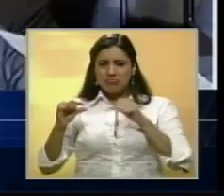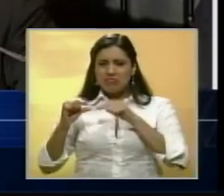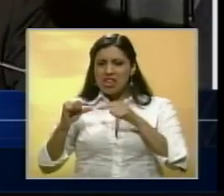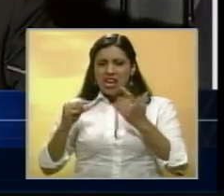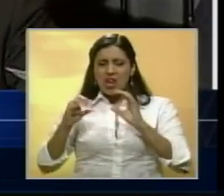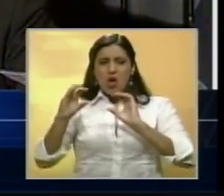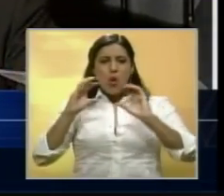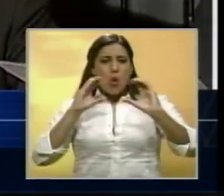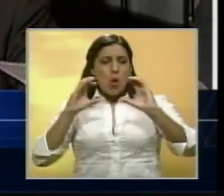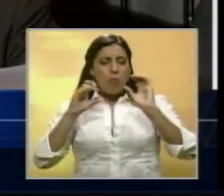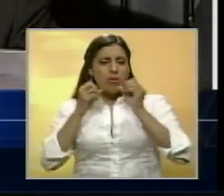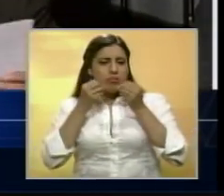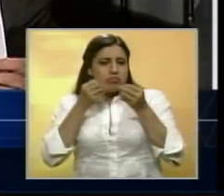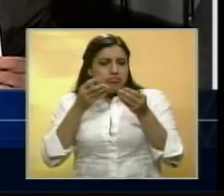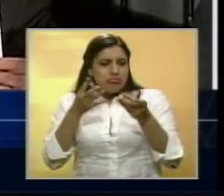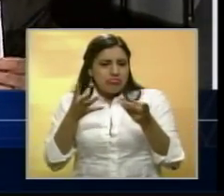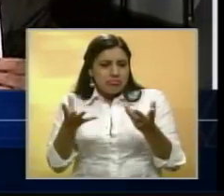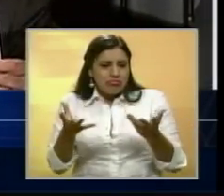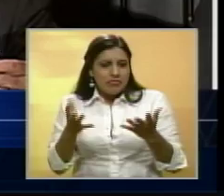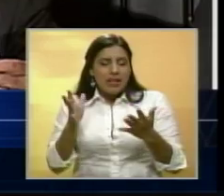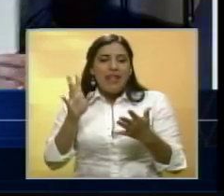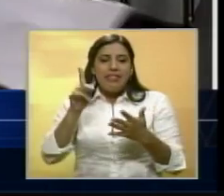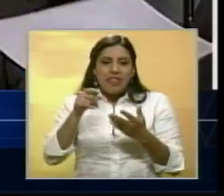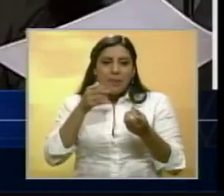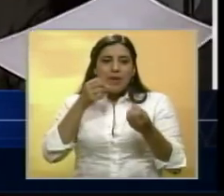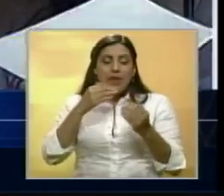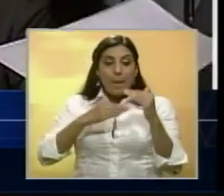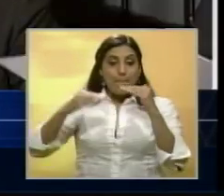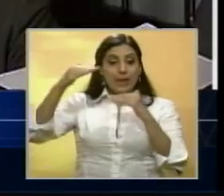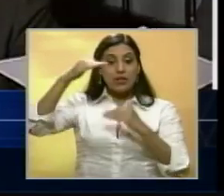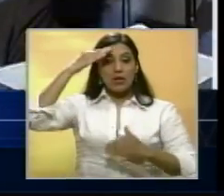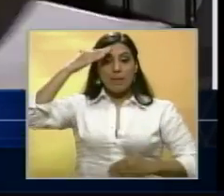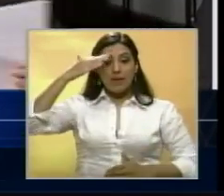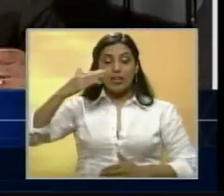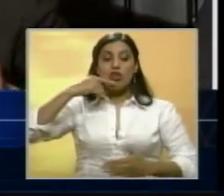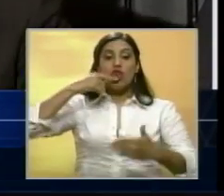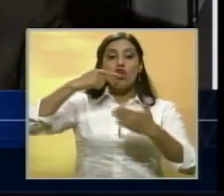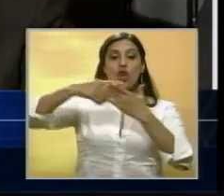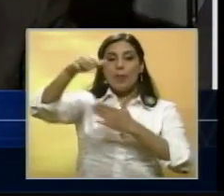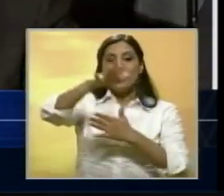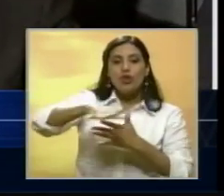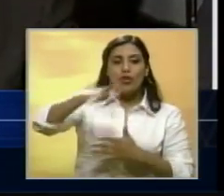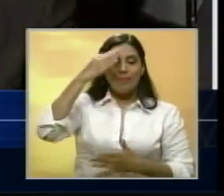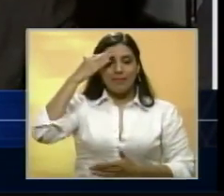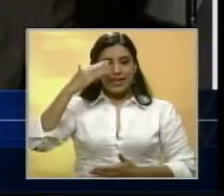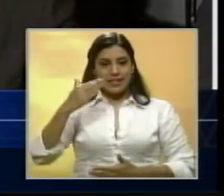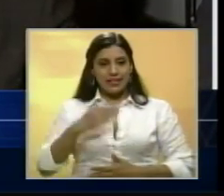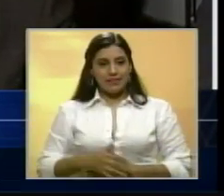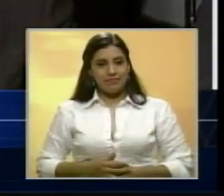de comunicado que también emite el alto mando militar en nombre de todas las Fuerzas Armadas,